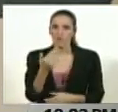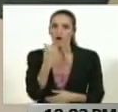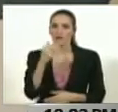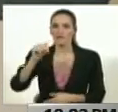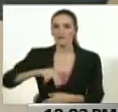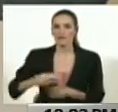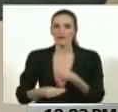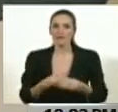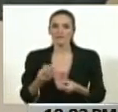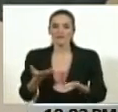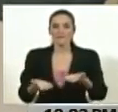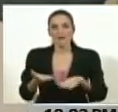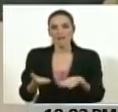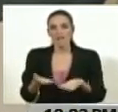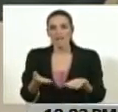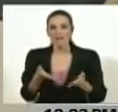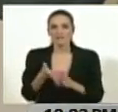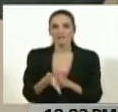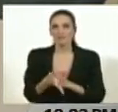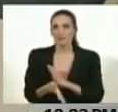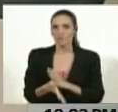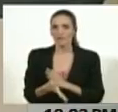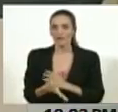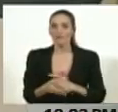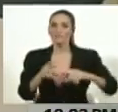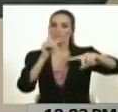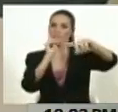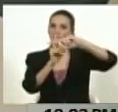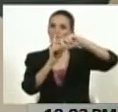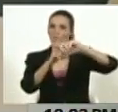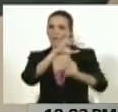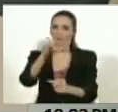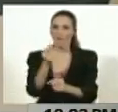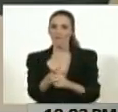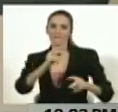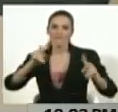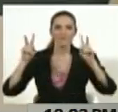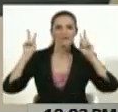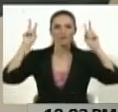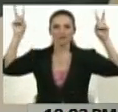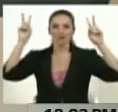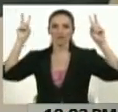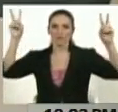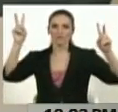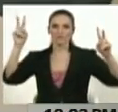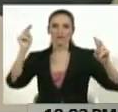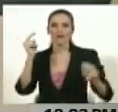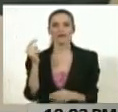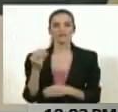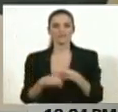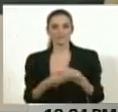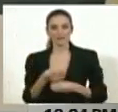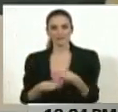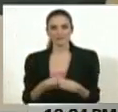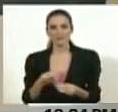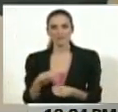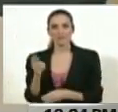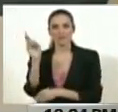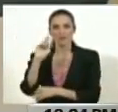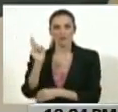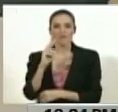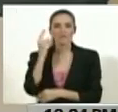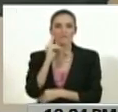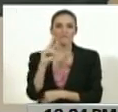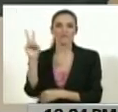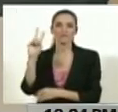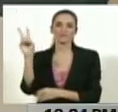un balance del la positiva jornada y victoriosa que sostuvo la República bolivariana